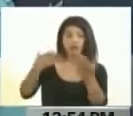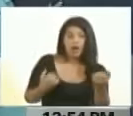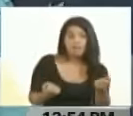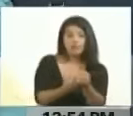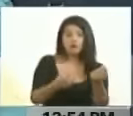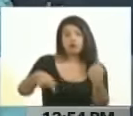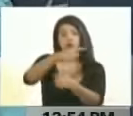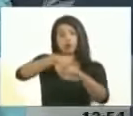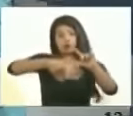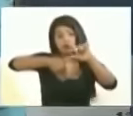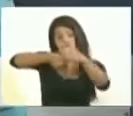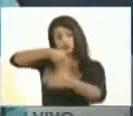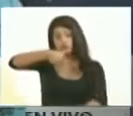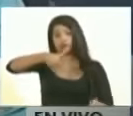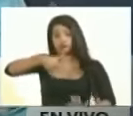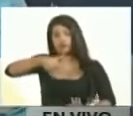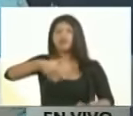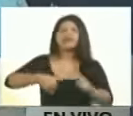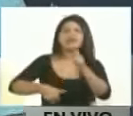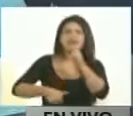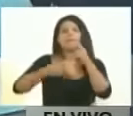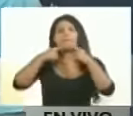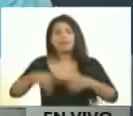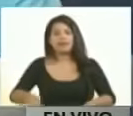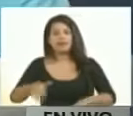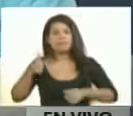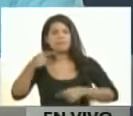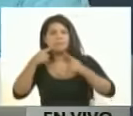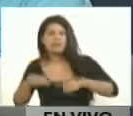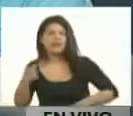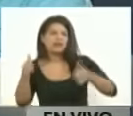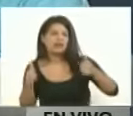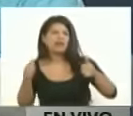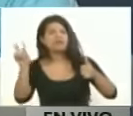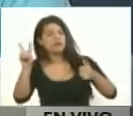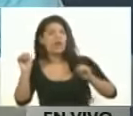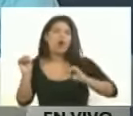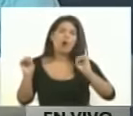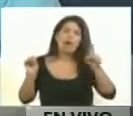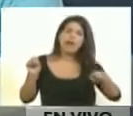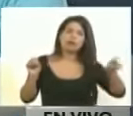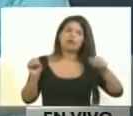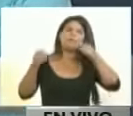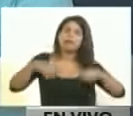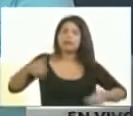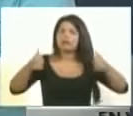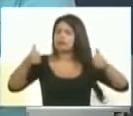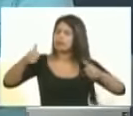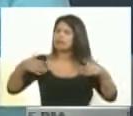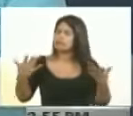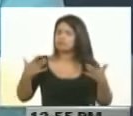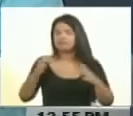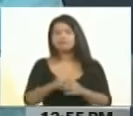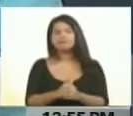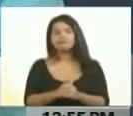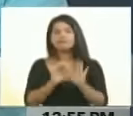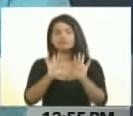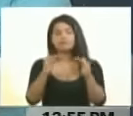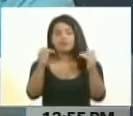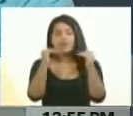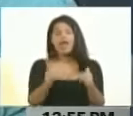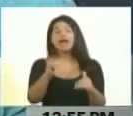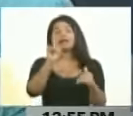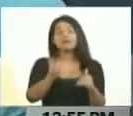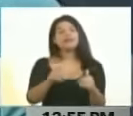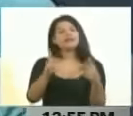se perjudicaría más? Y por último, ¿qué establecen las normas del Mercosur como fórmula para dirimir estas diferencias? ¿Y qué futuro